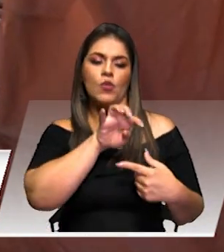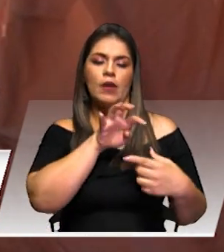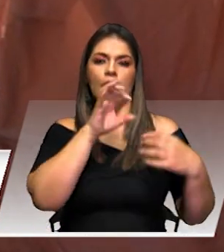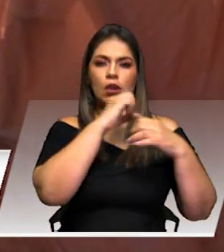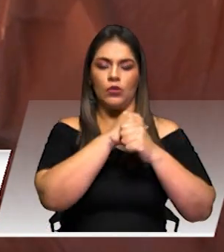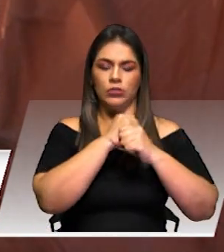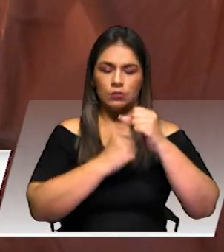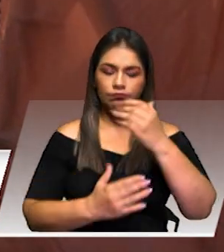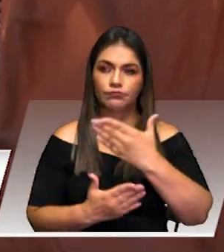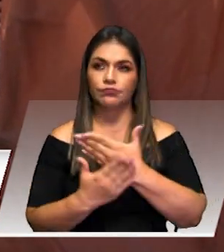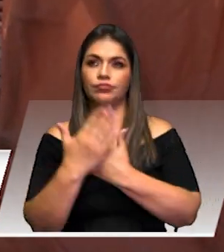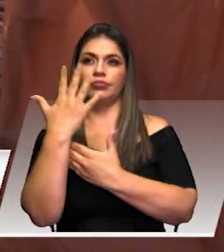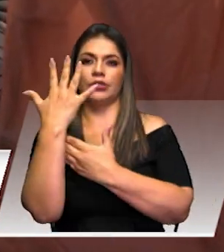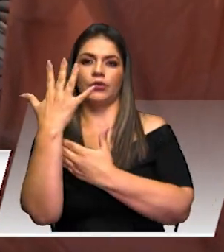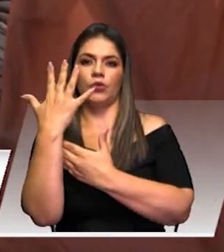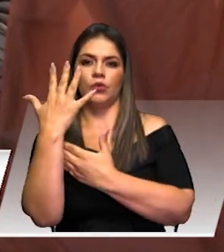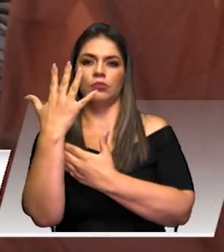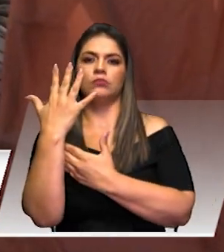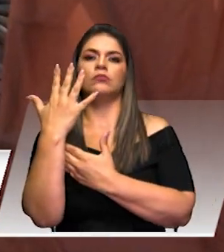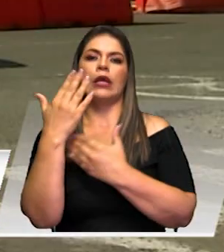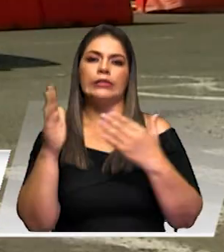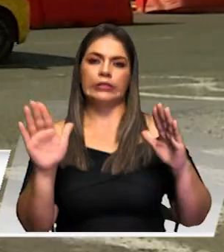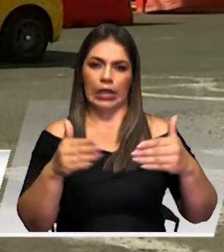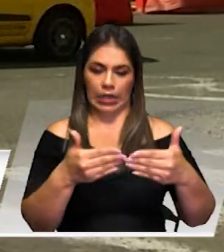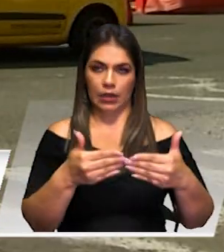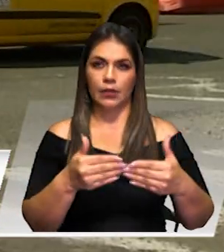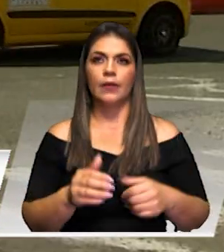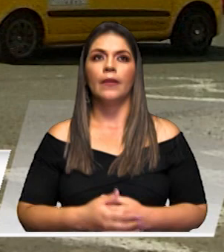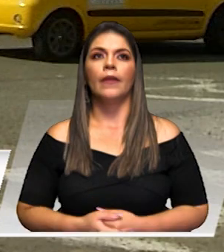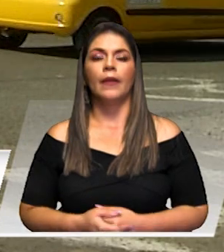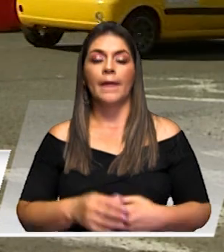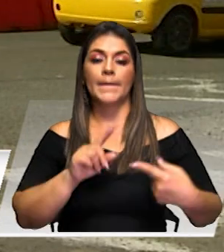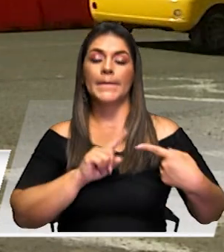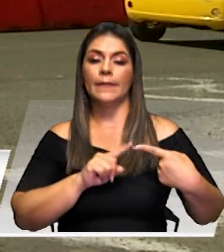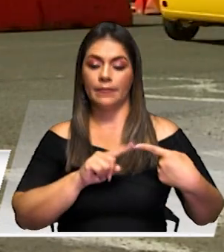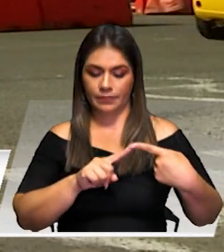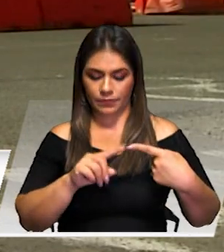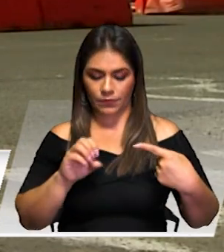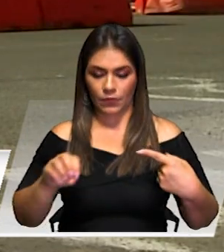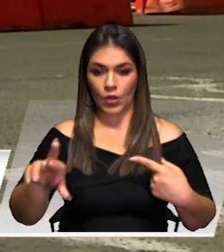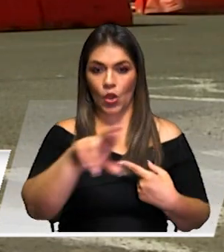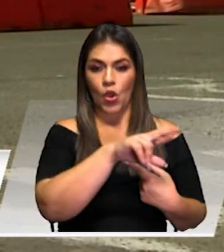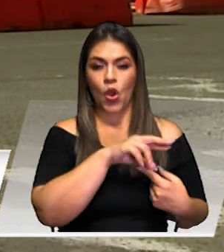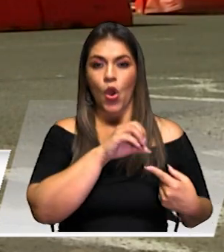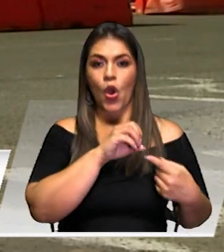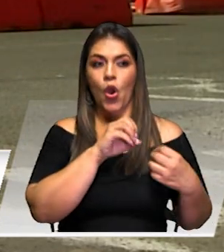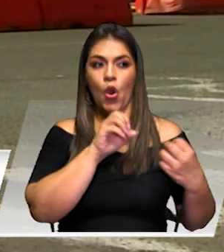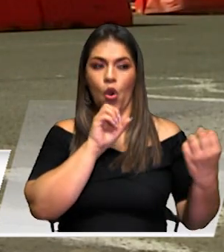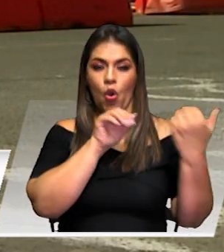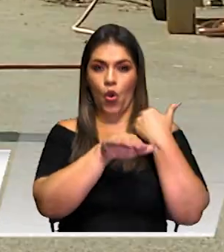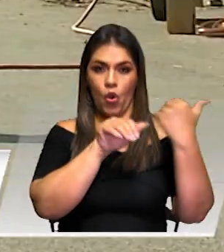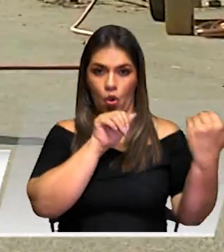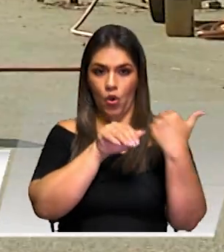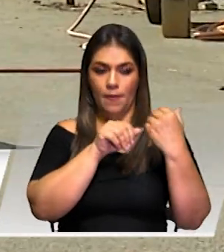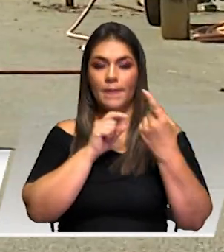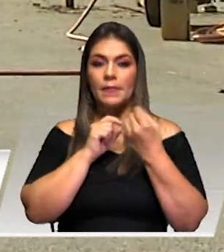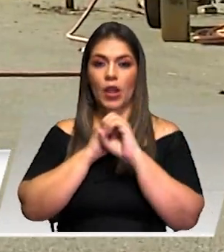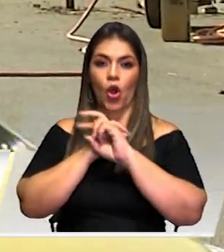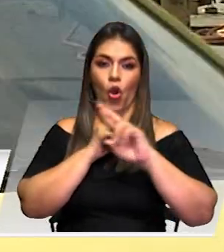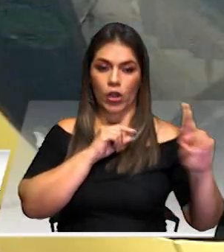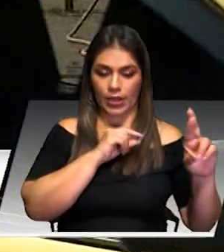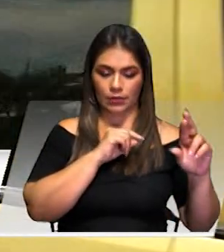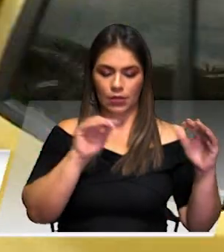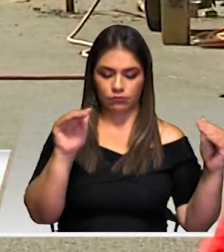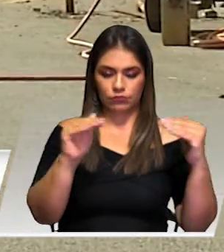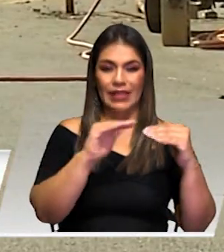de la noche hasta las 5 de la mañana. Primero será cerrada la calzada oriental por 3 días y luego la calzada